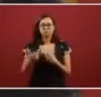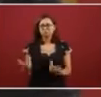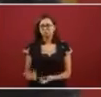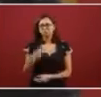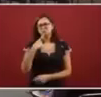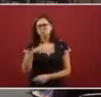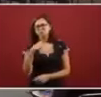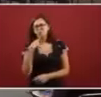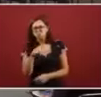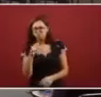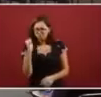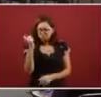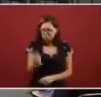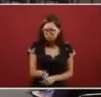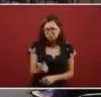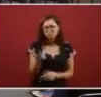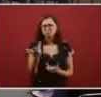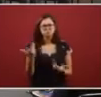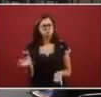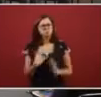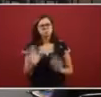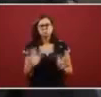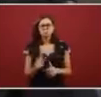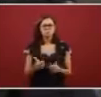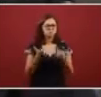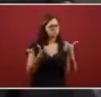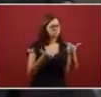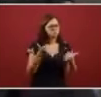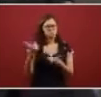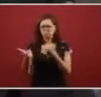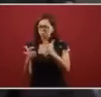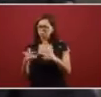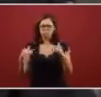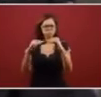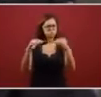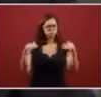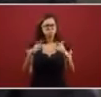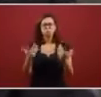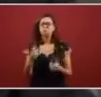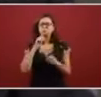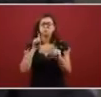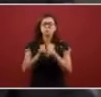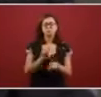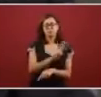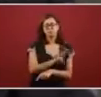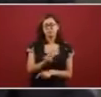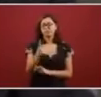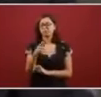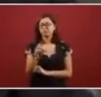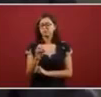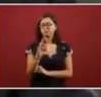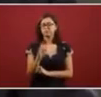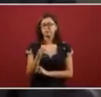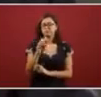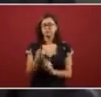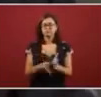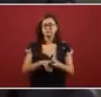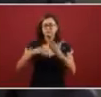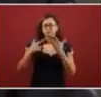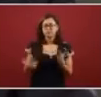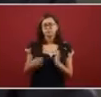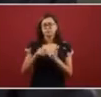reporte especial de quejas en el respecto a los precios y en la página de Profeco y en la revista El Consumidor está el resultado de los